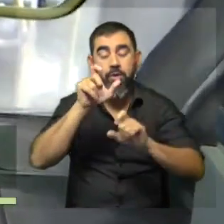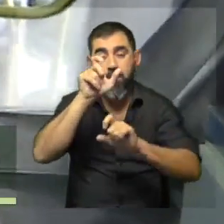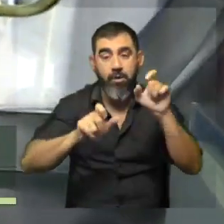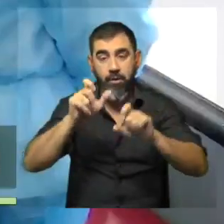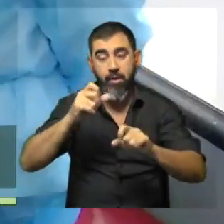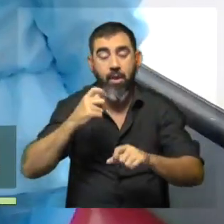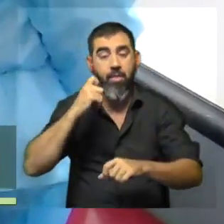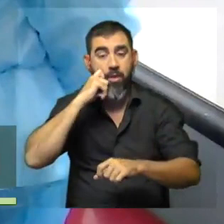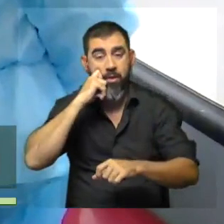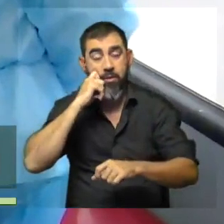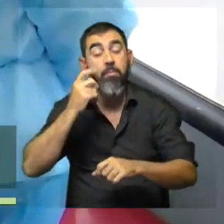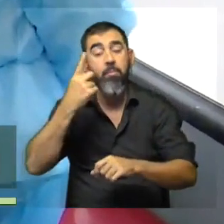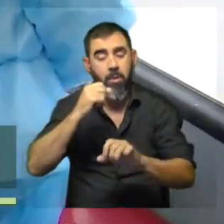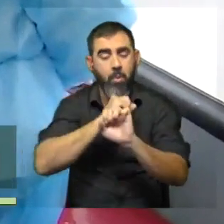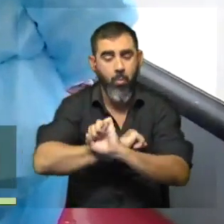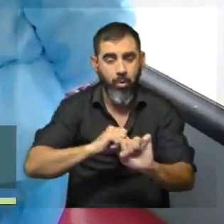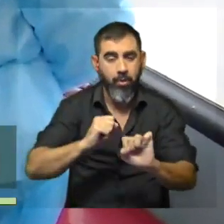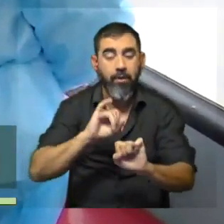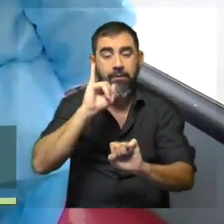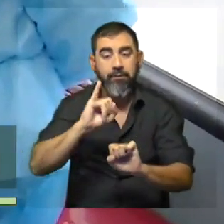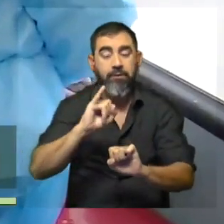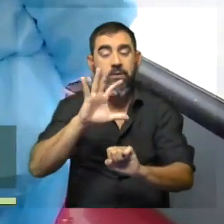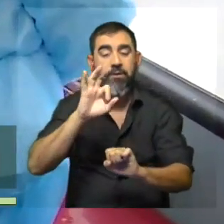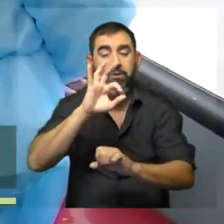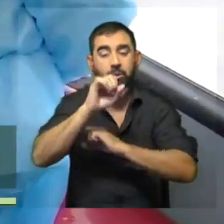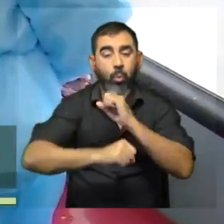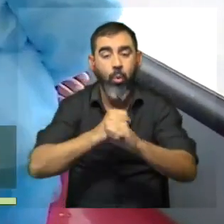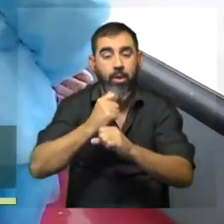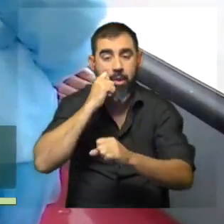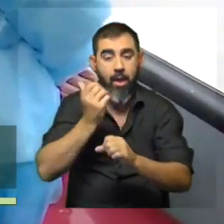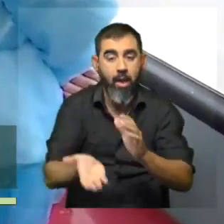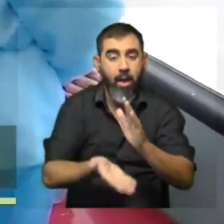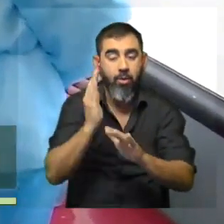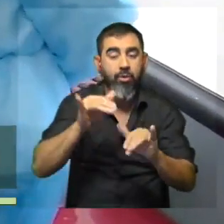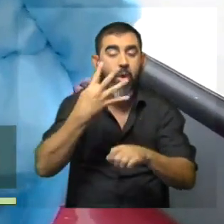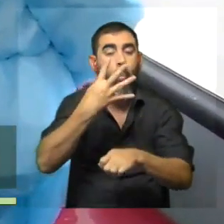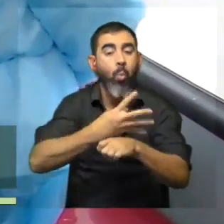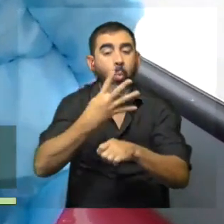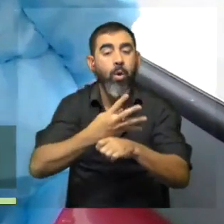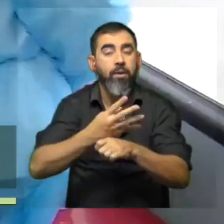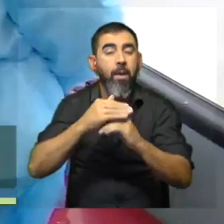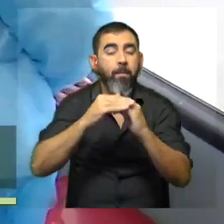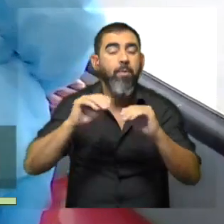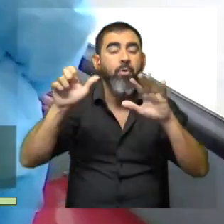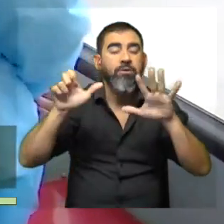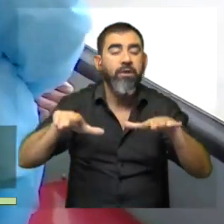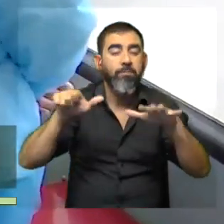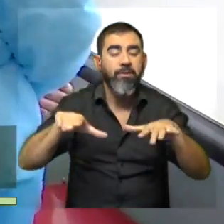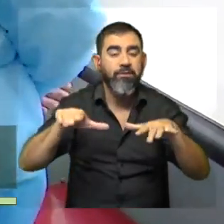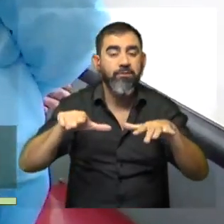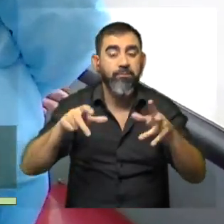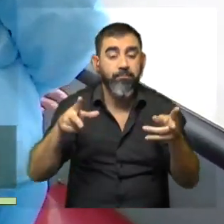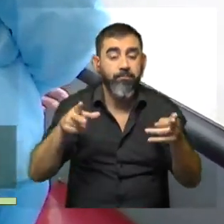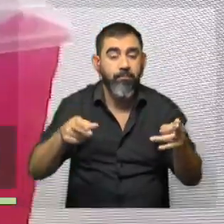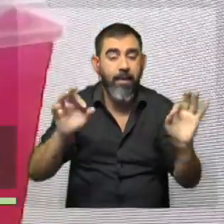como estábamos diciendo pero pueden recibirlas quienes tengan más de 50 años y se hayan dado la cuarta dosis hace al menos seis meses y en